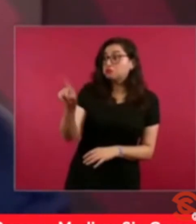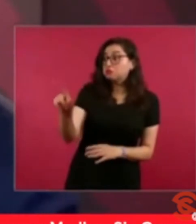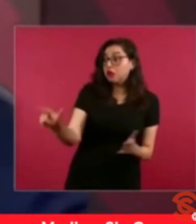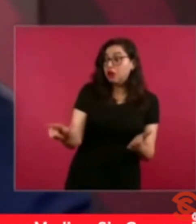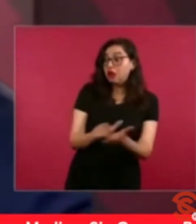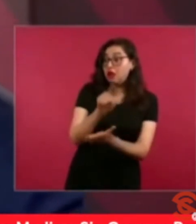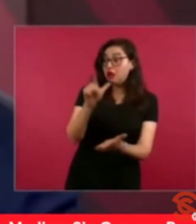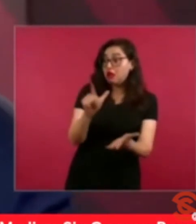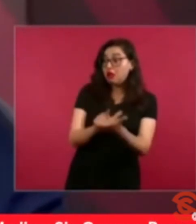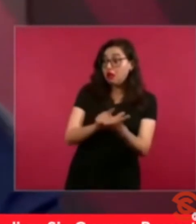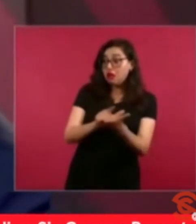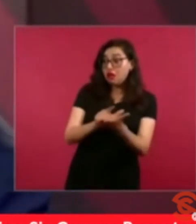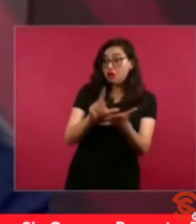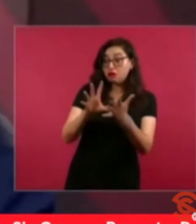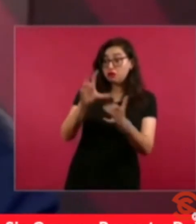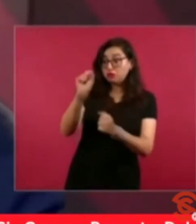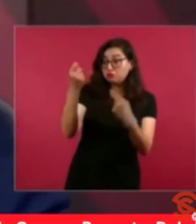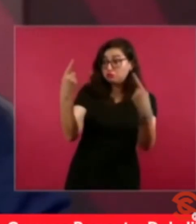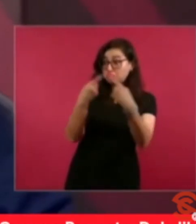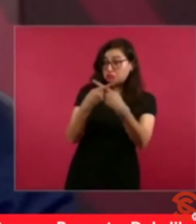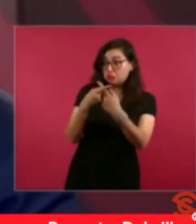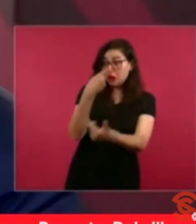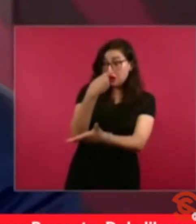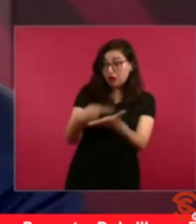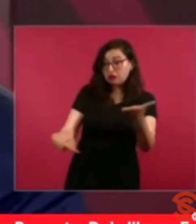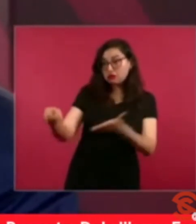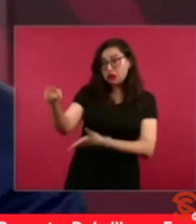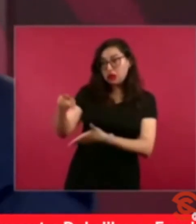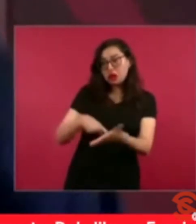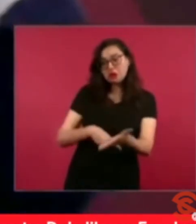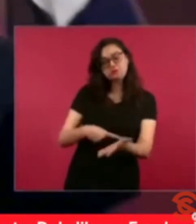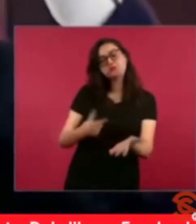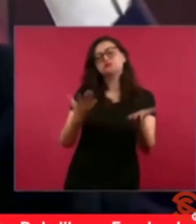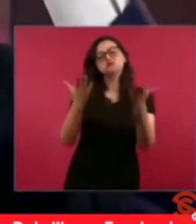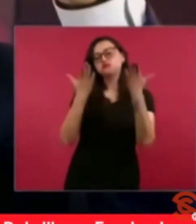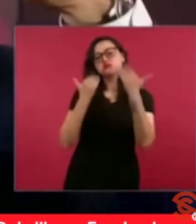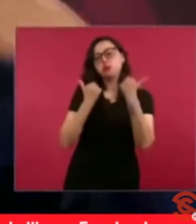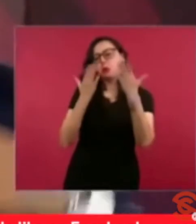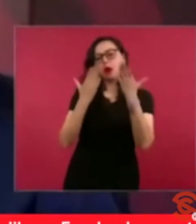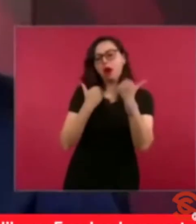para declarar inconstitucional la ley, solo